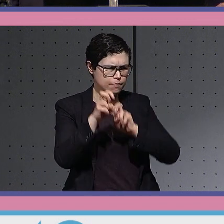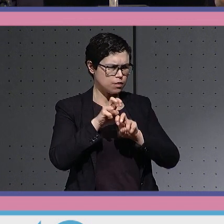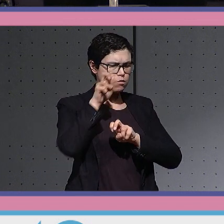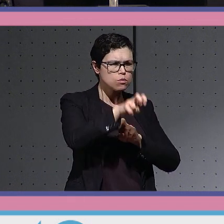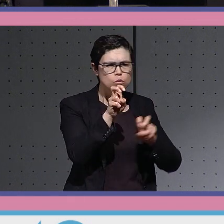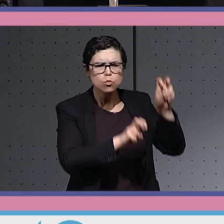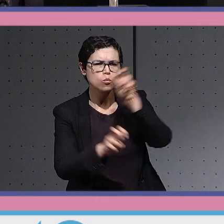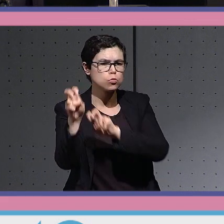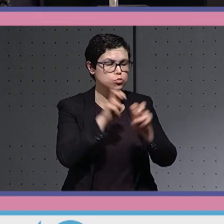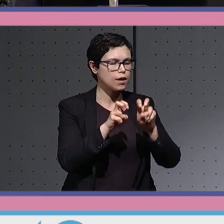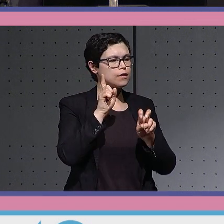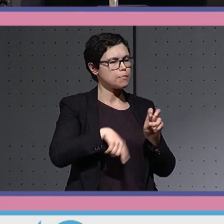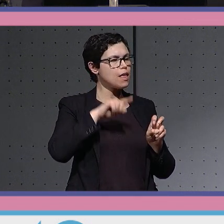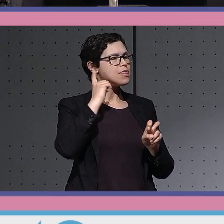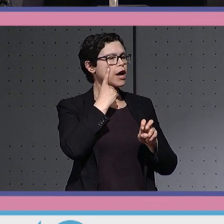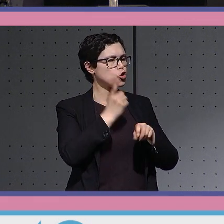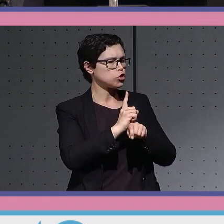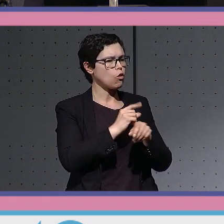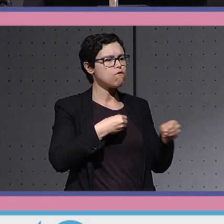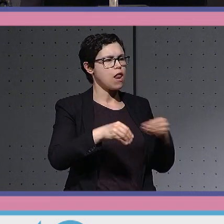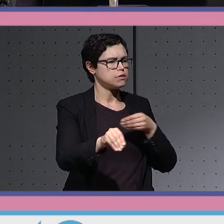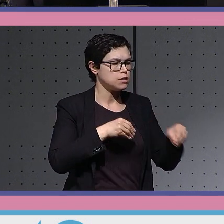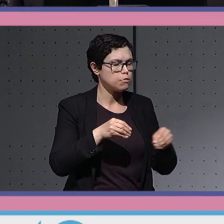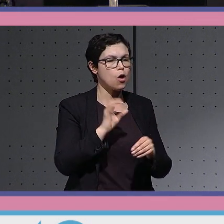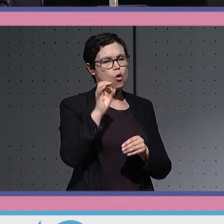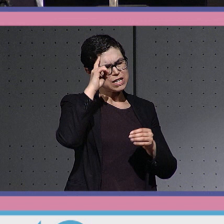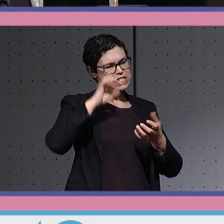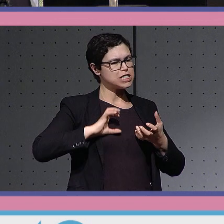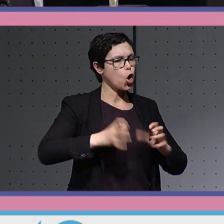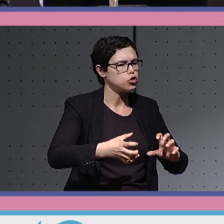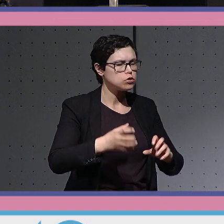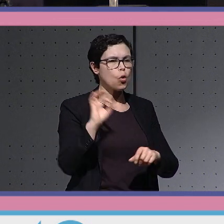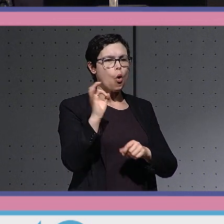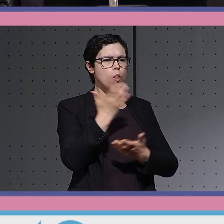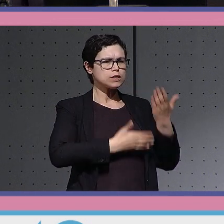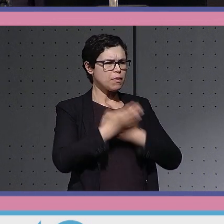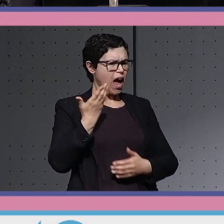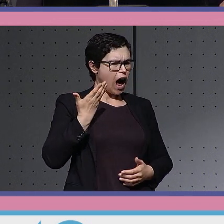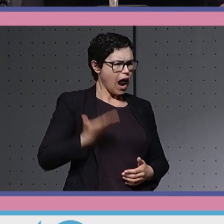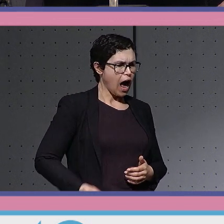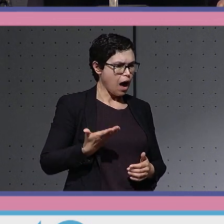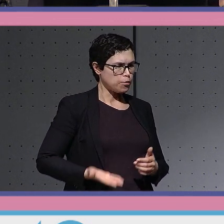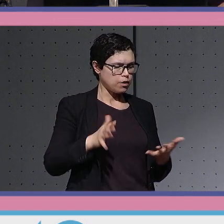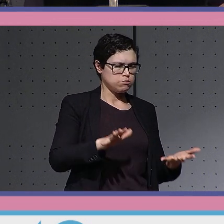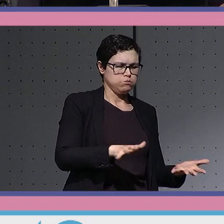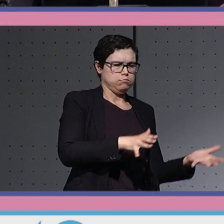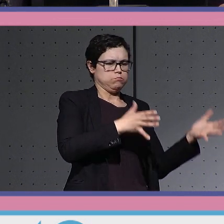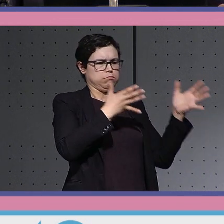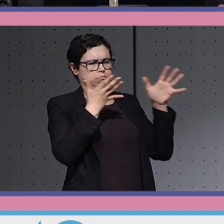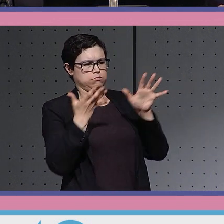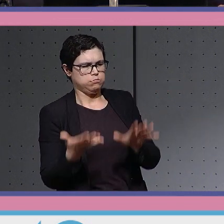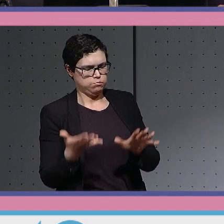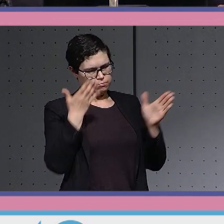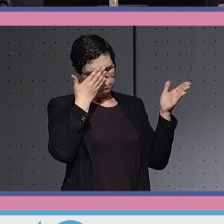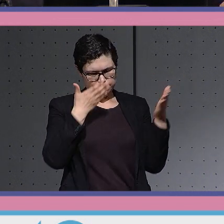que muchos diagnósticos de procesos como psicosis o discapacidades graves ha habido un trasvase diagnóstico también hacia trastorno